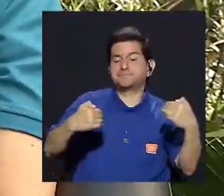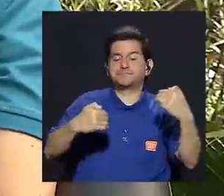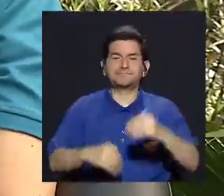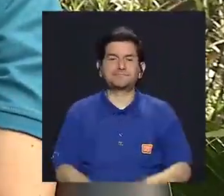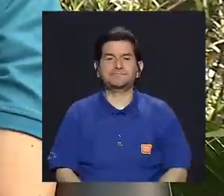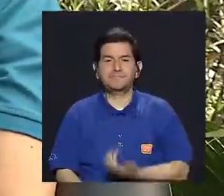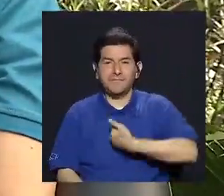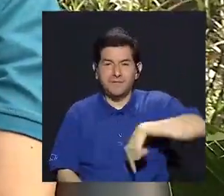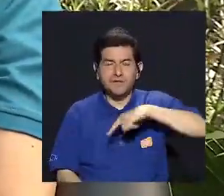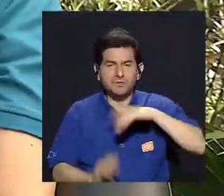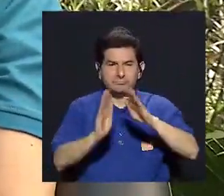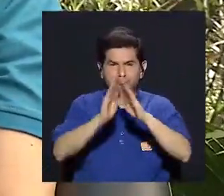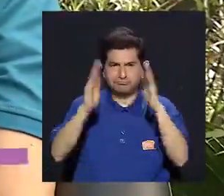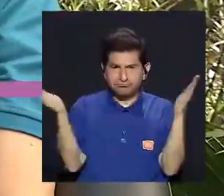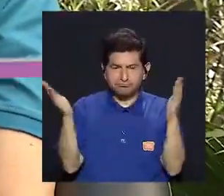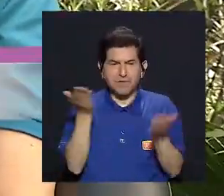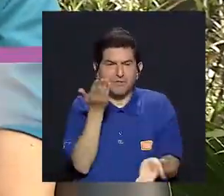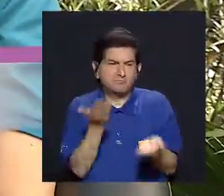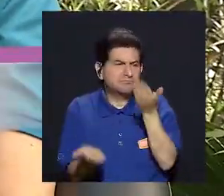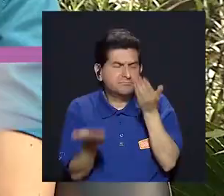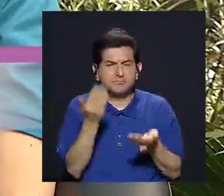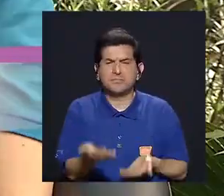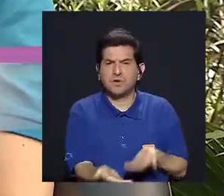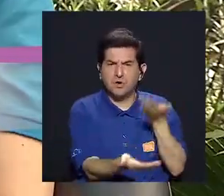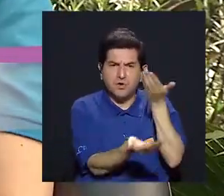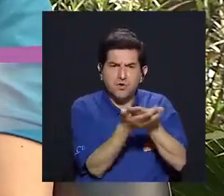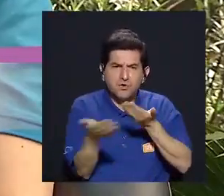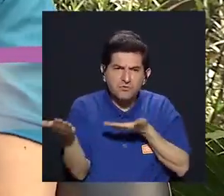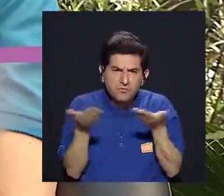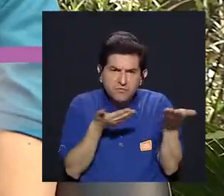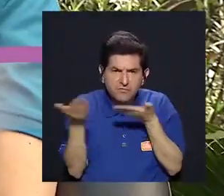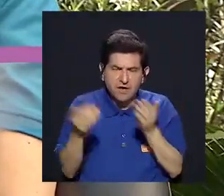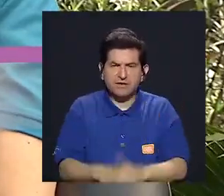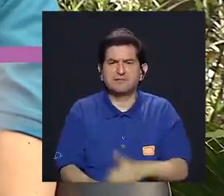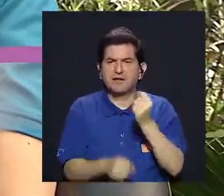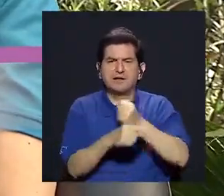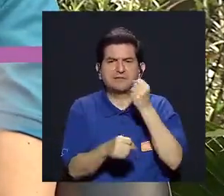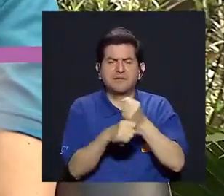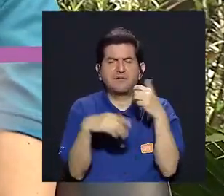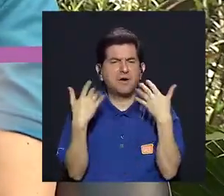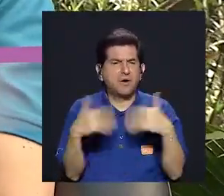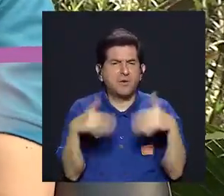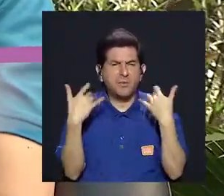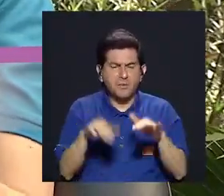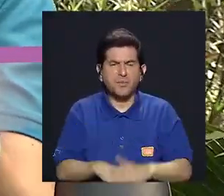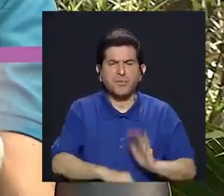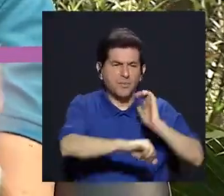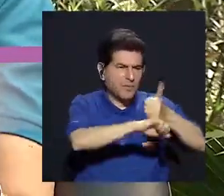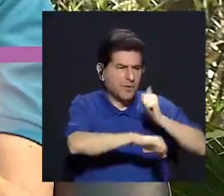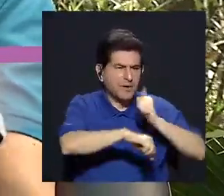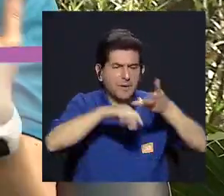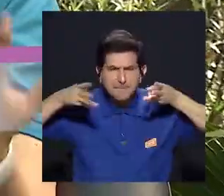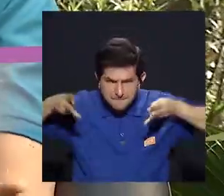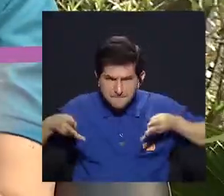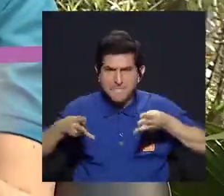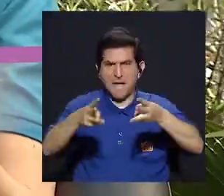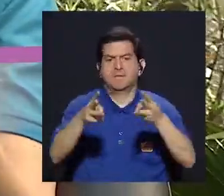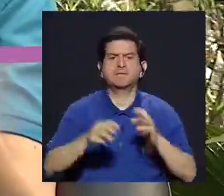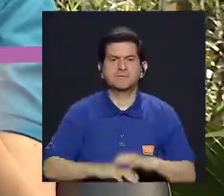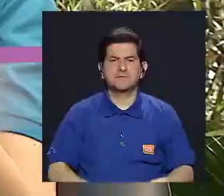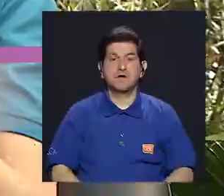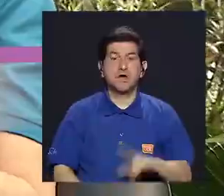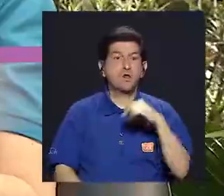también hemos podido ampliar por decirlo así la oferta de servicios porque hemos trabajado mucho en la parte de implementación de metodologías